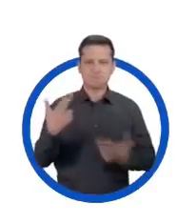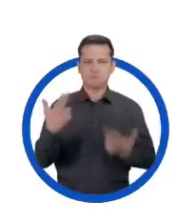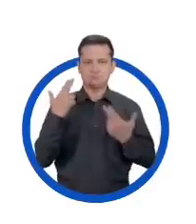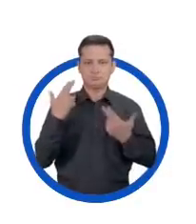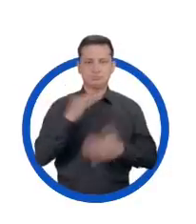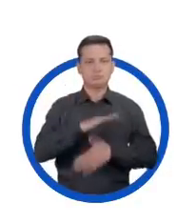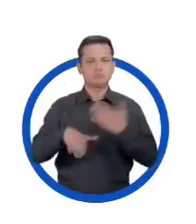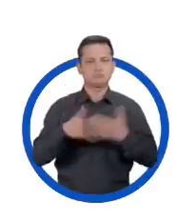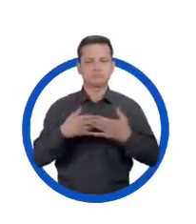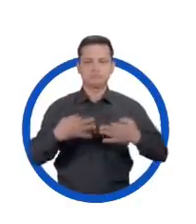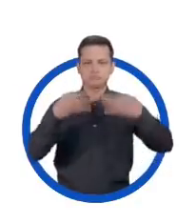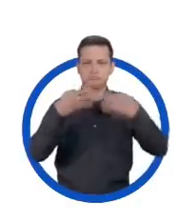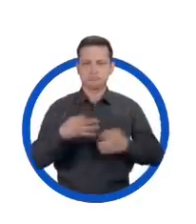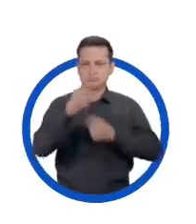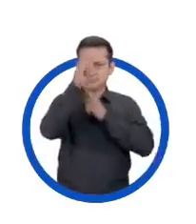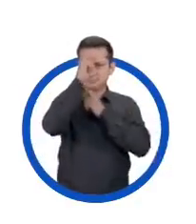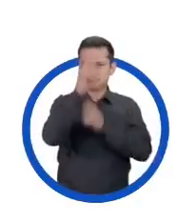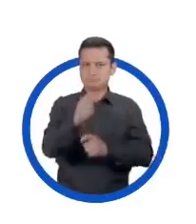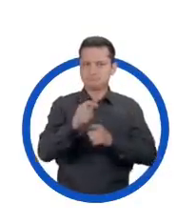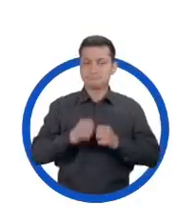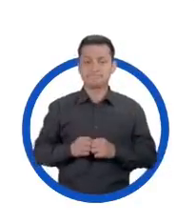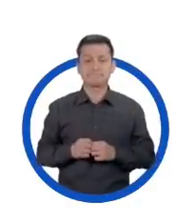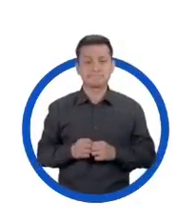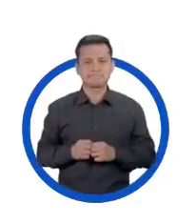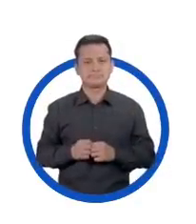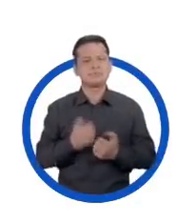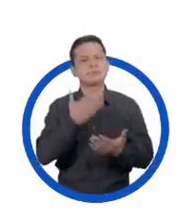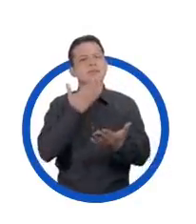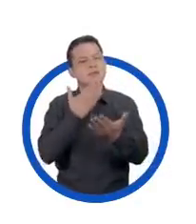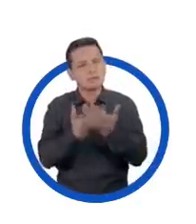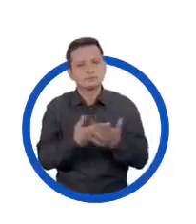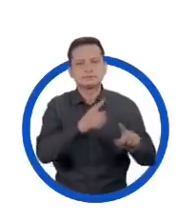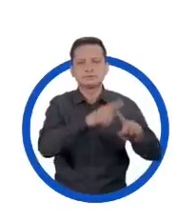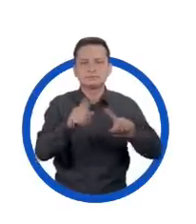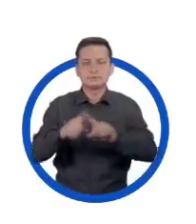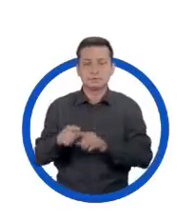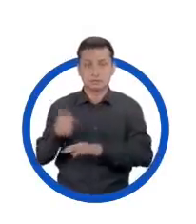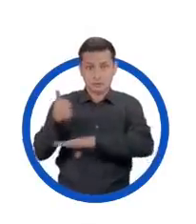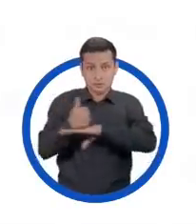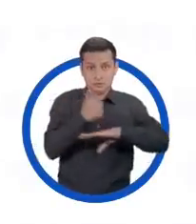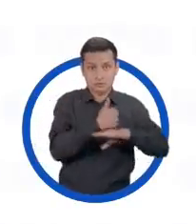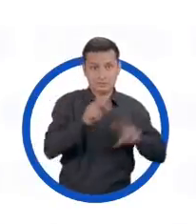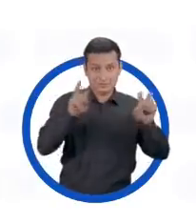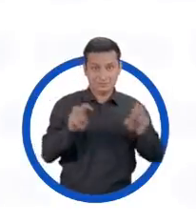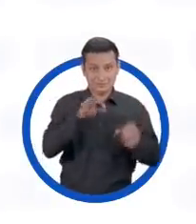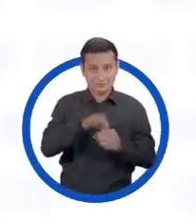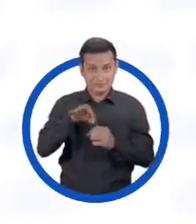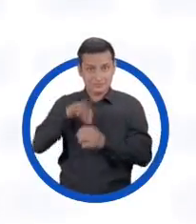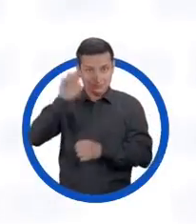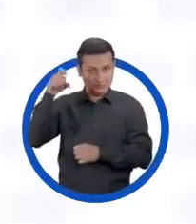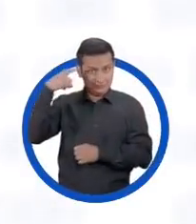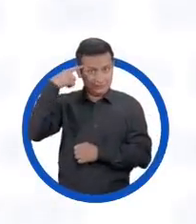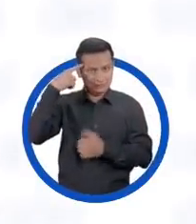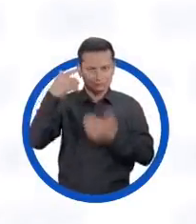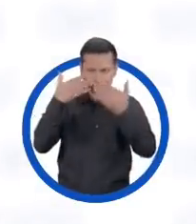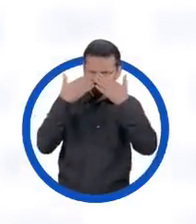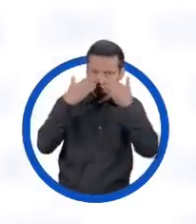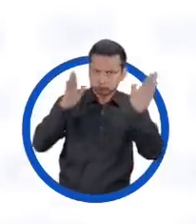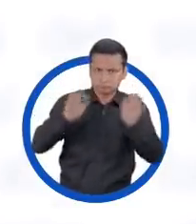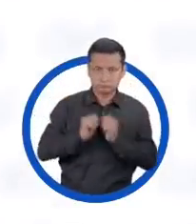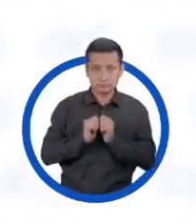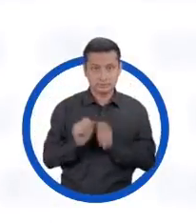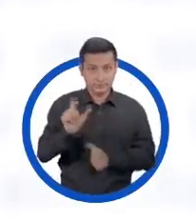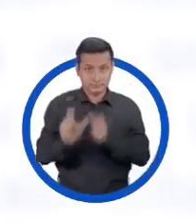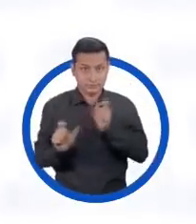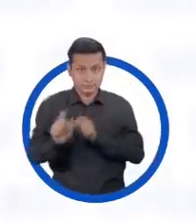cumplieron con su deber con serenidad y patriotismo. La misión agradece la apertura de las autoridades electorales y gubernamentales, que permitió a